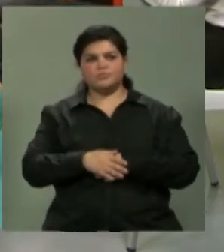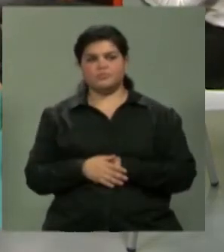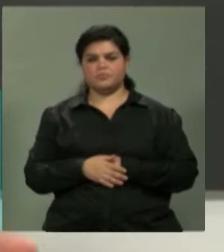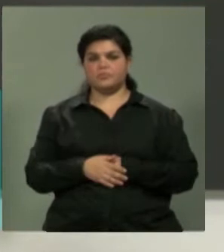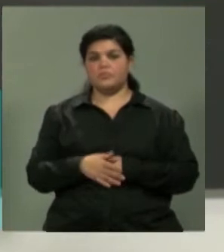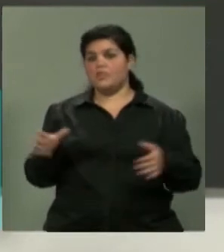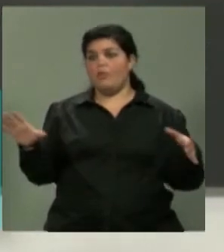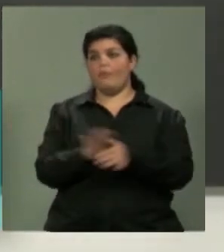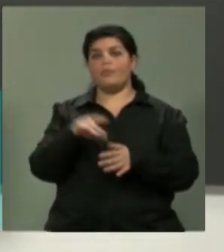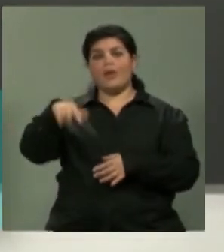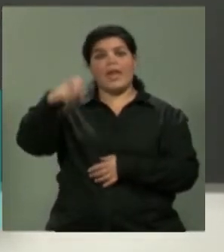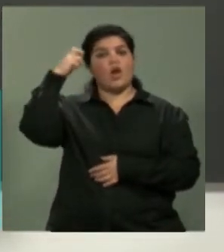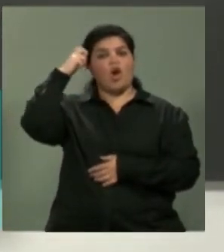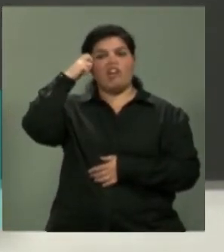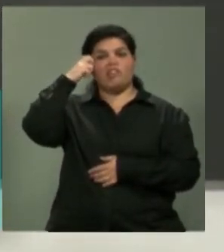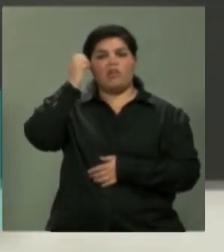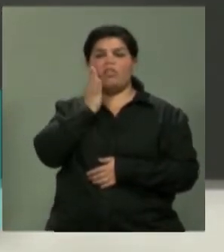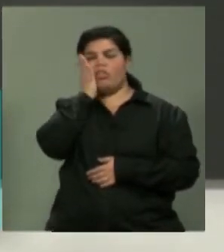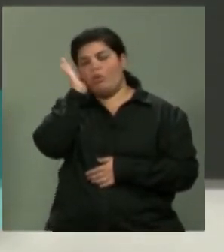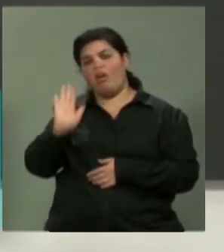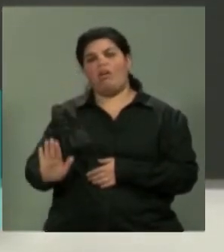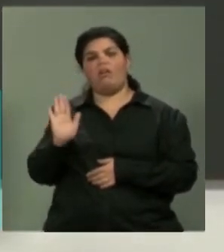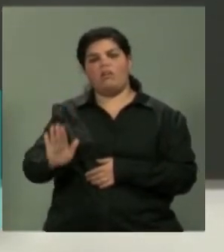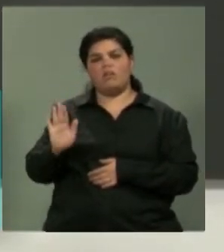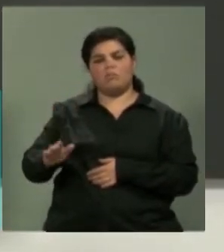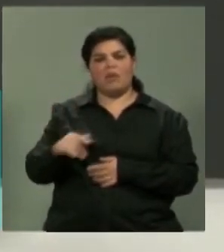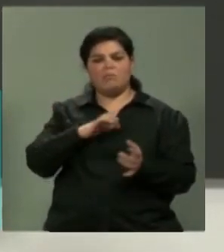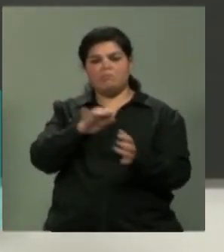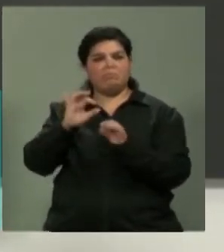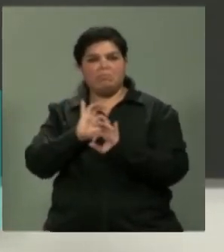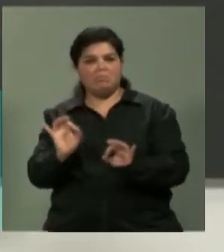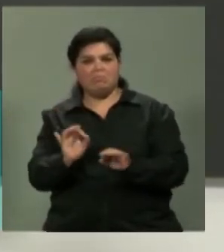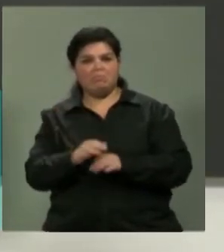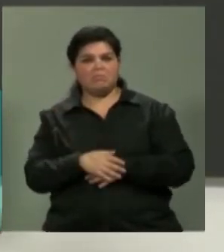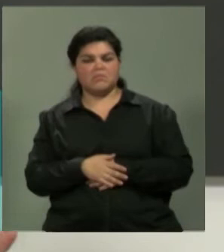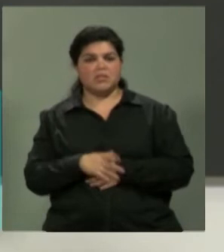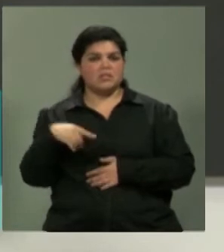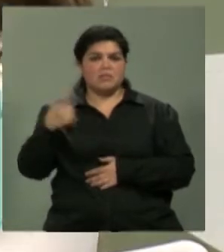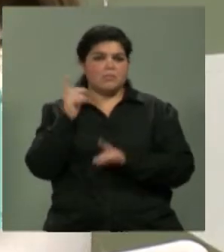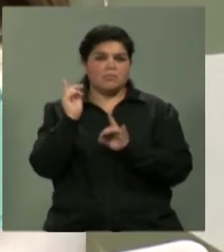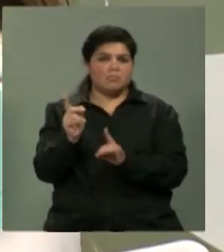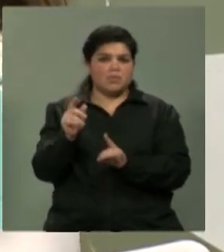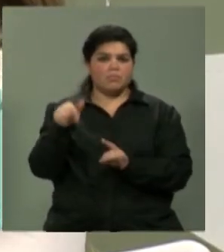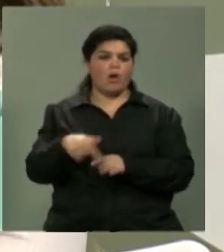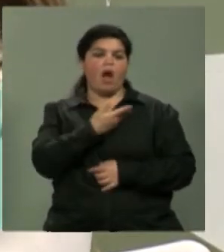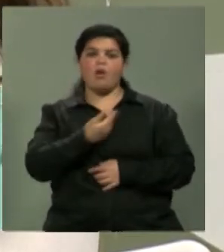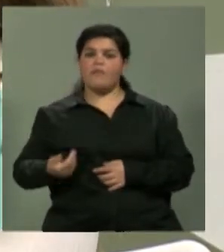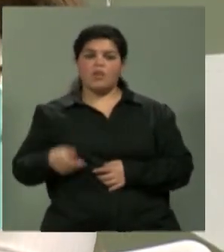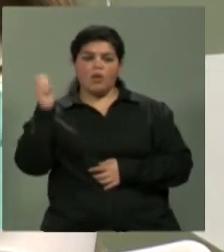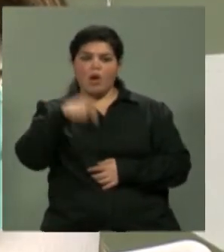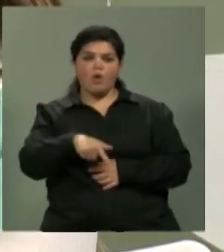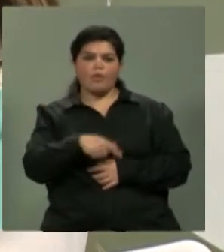eso quedó en el Congreso durmiendo ese proyecto. Ahí quiero llegar yo con eso. Decir, exacto, nos pero quedamos en esa superficie. Digo, el Estado en este momento no se plantea